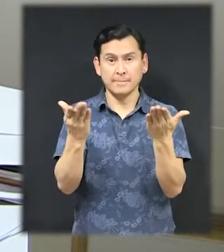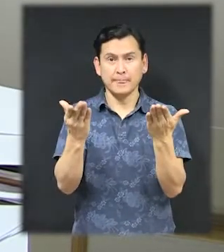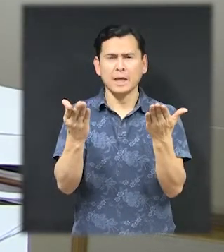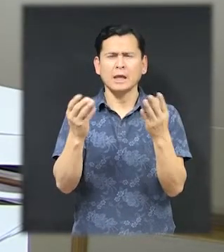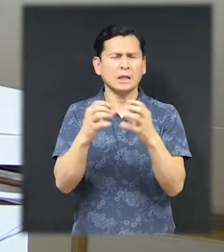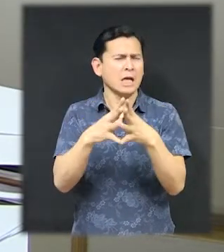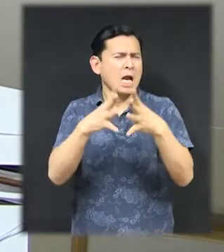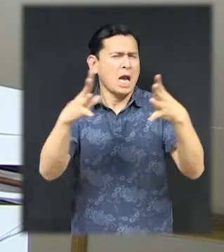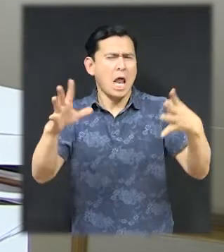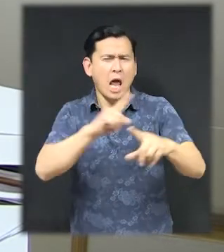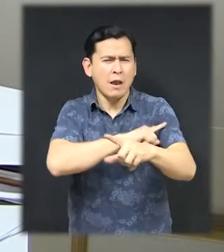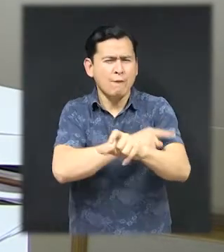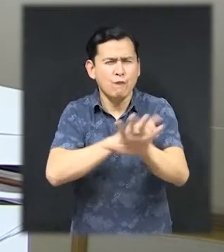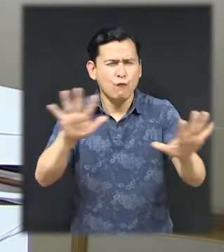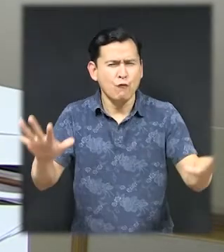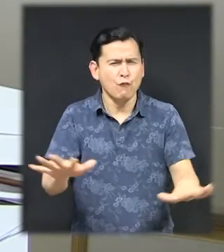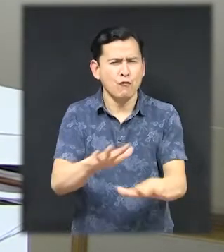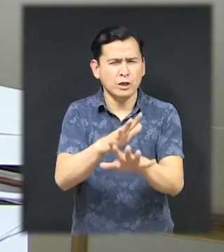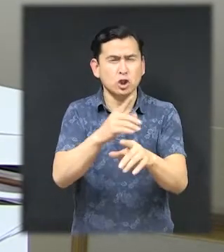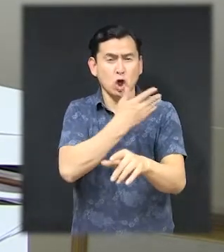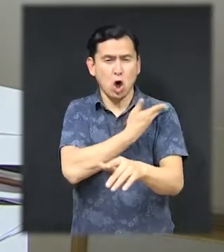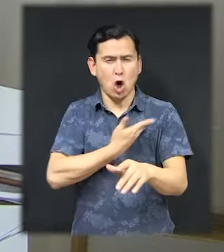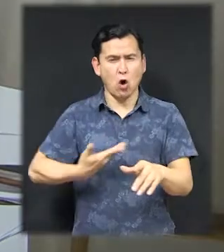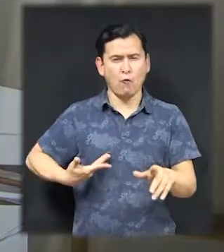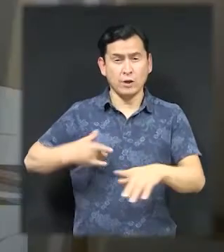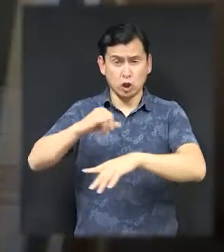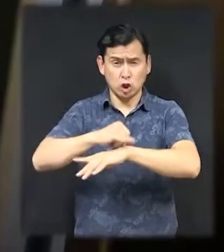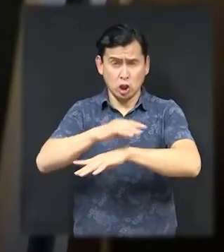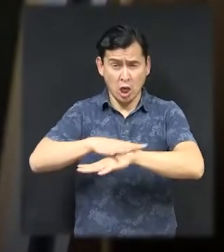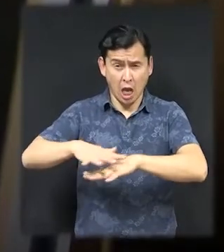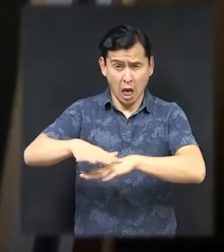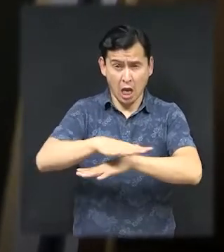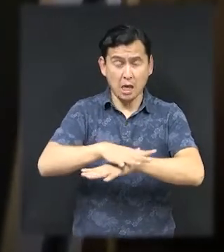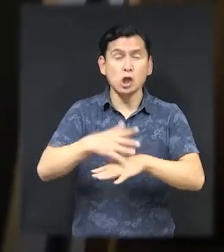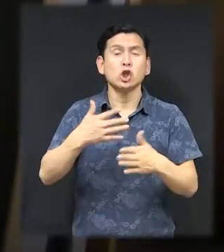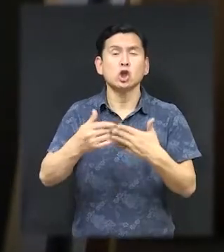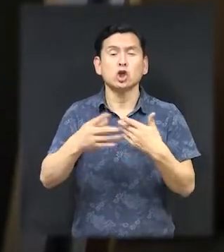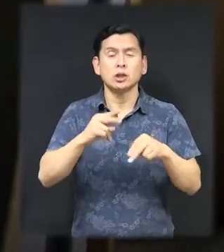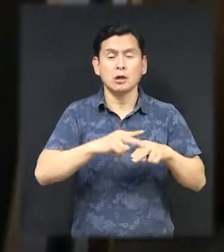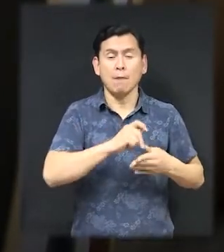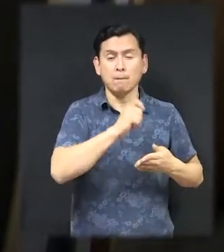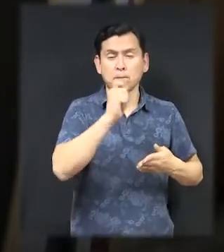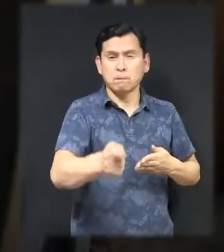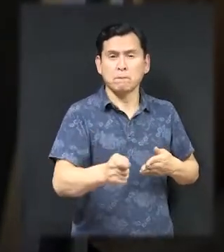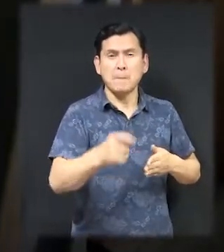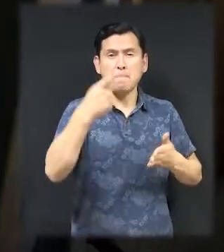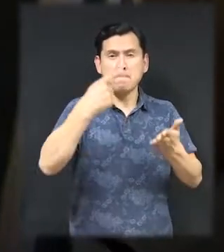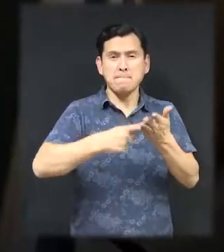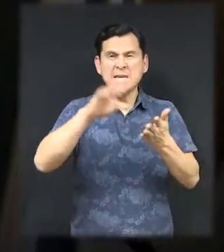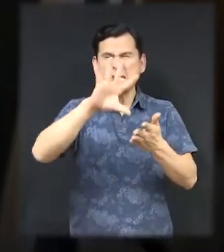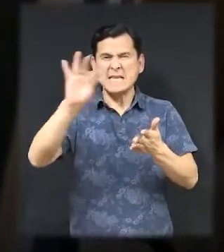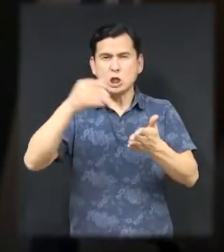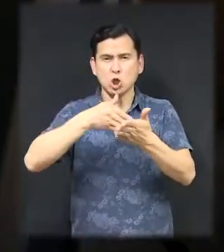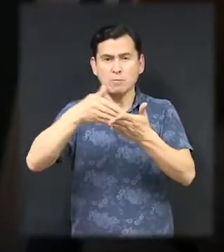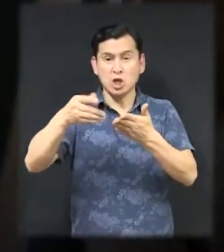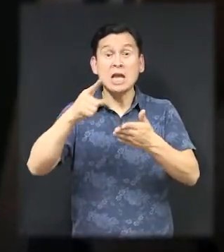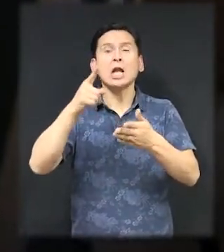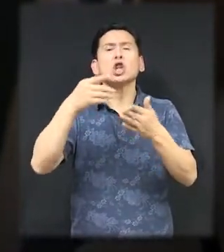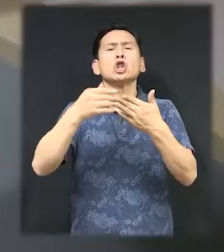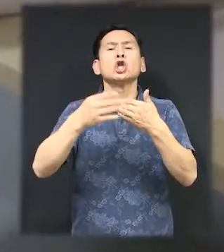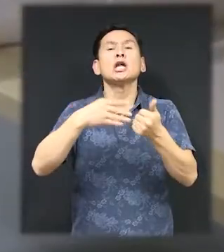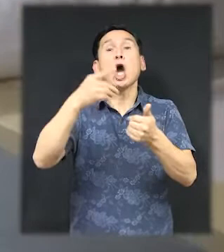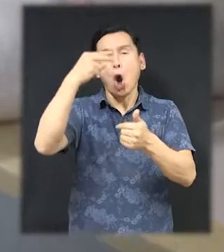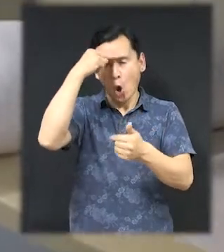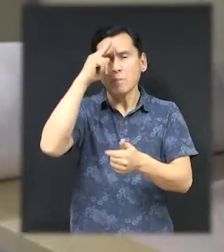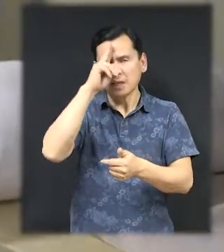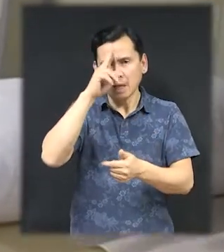los requerimientos de COVID. Esto es con la adquisición de ventiladores mecánicos pesados, esto es con un sistema de rayos